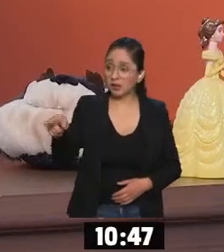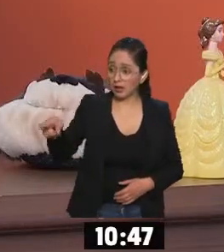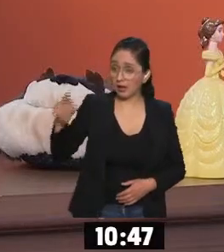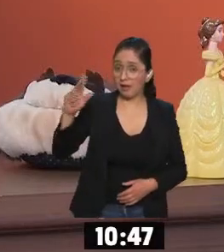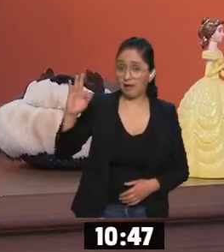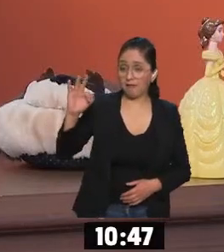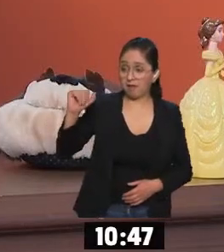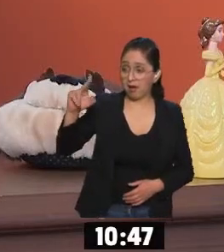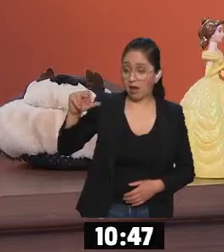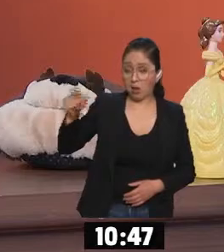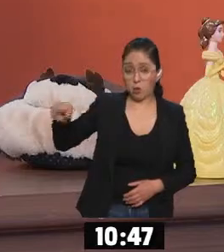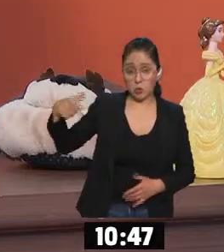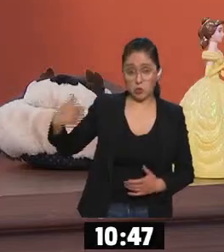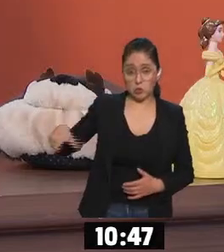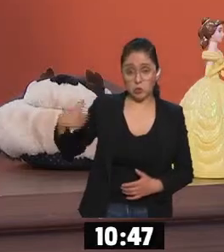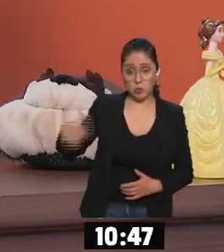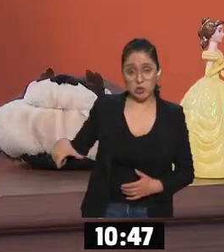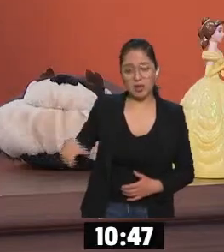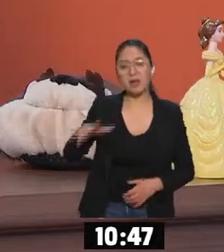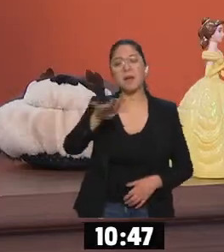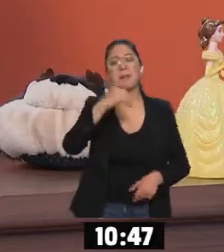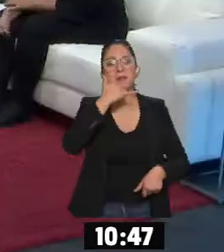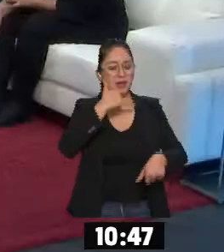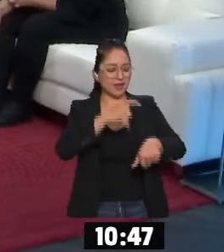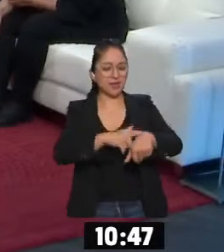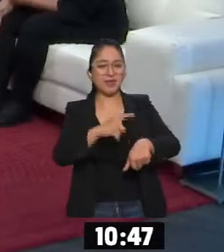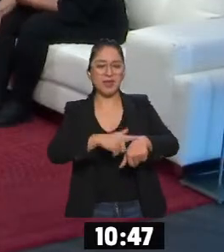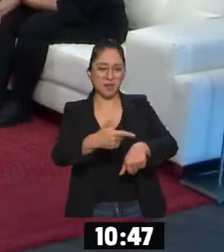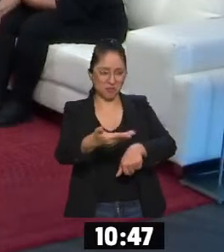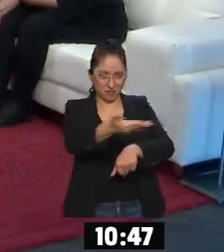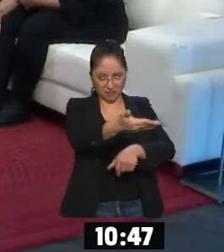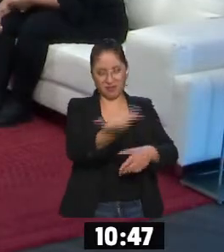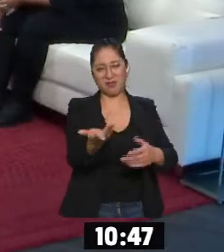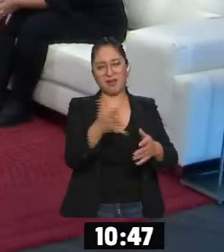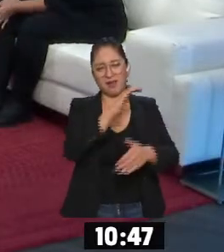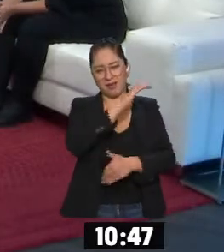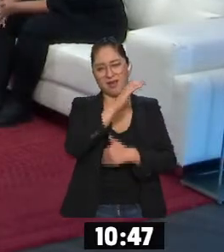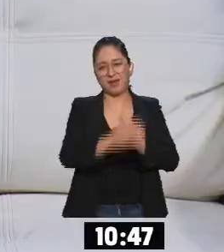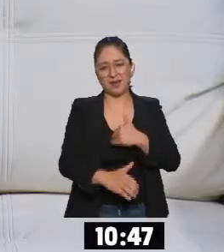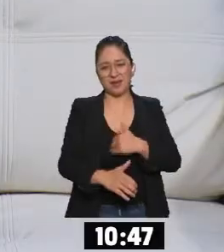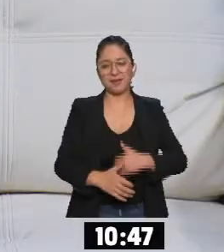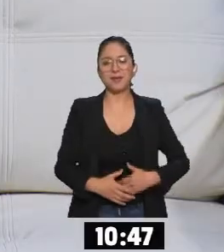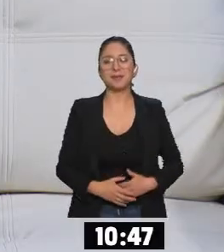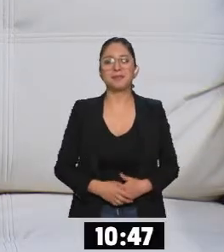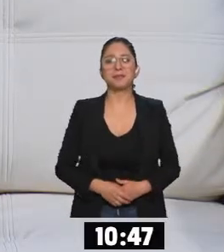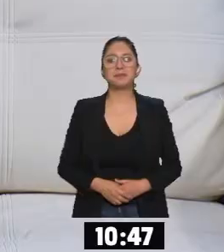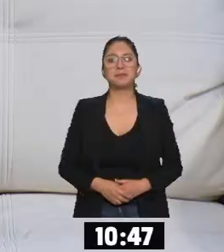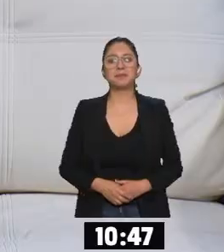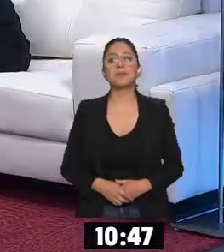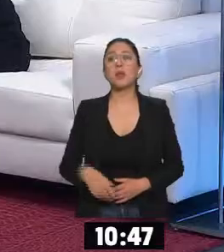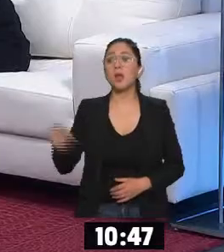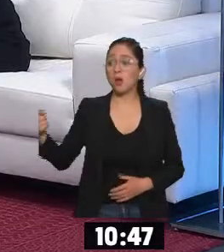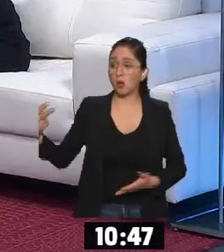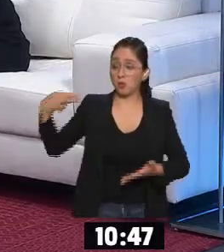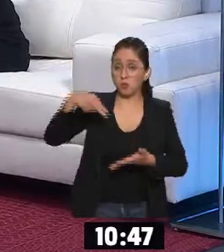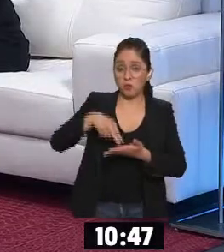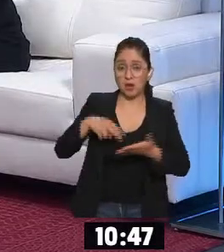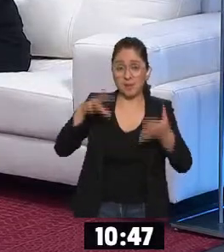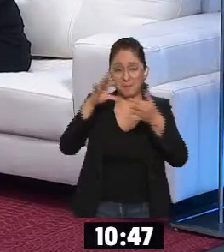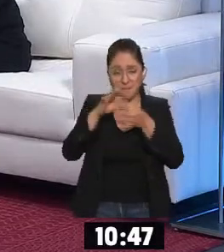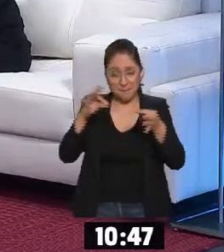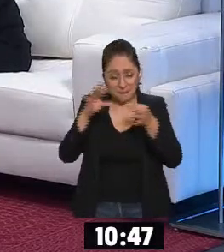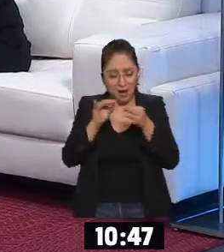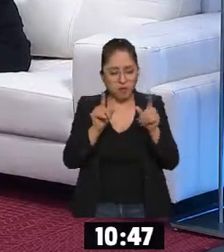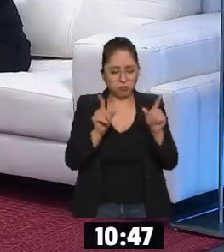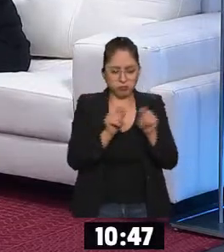de la apenas popis. tiene tiempo, Fara, de su sección Bueno, y usted yo aquí no mal, hablando perdón, de popo. señorita. Oiga, dos cosas. Nos viene a hacer usted un resumen olímpico, pero